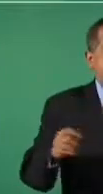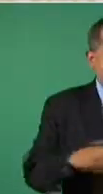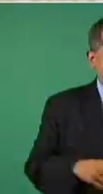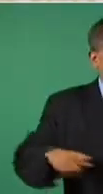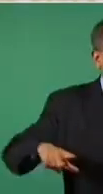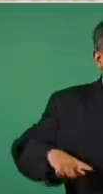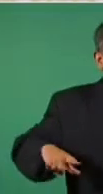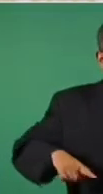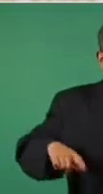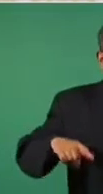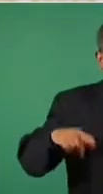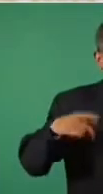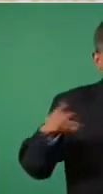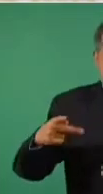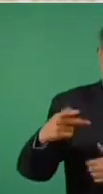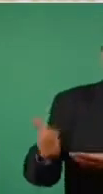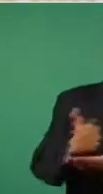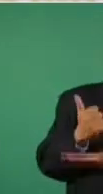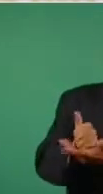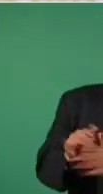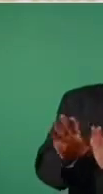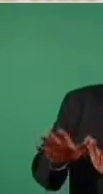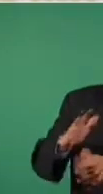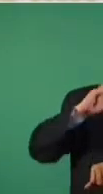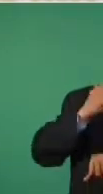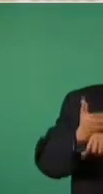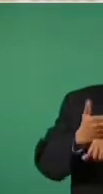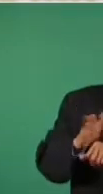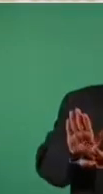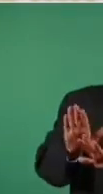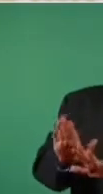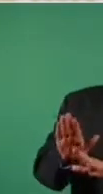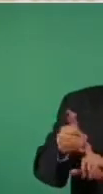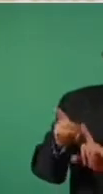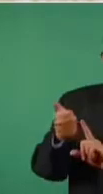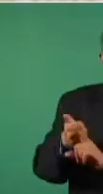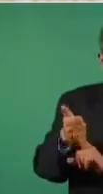gobierno de la ciudad, que